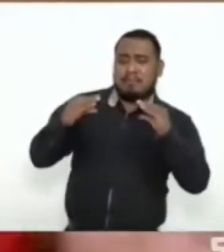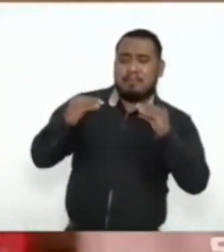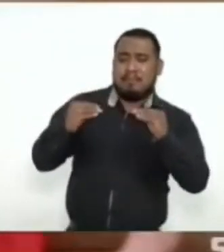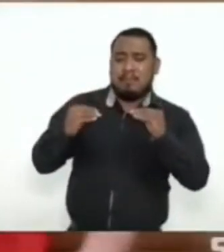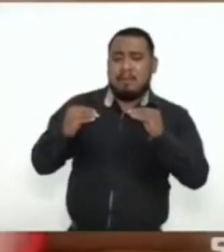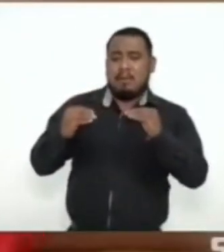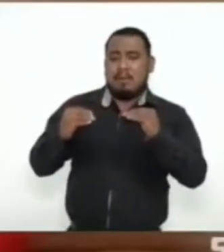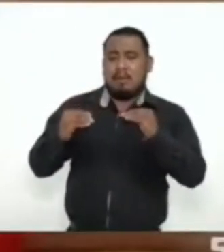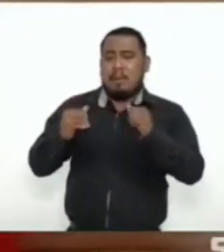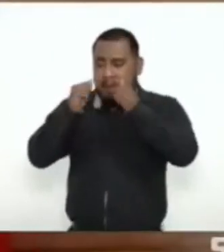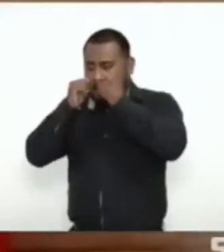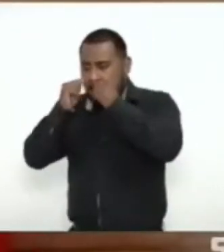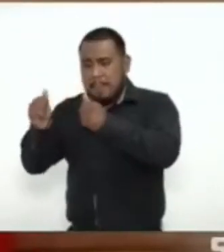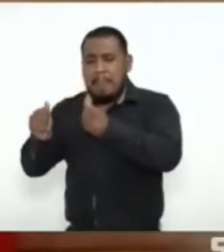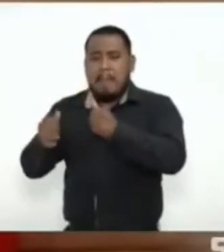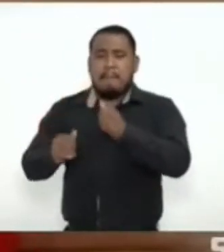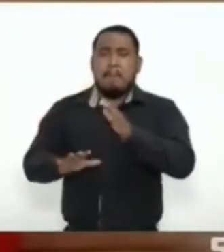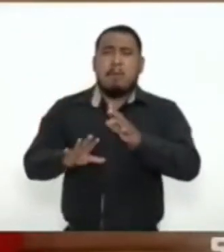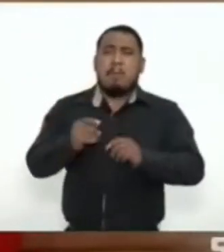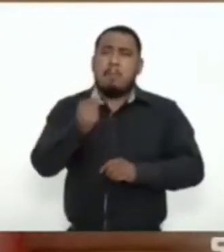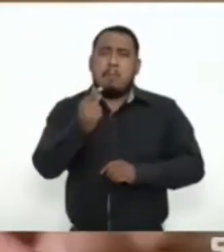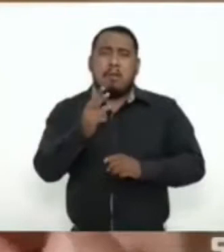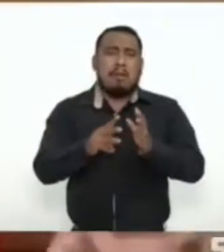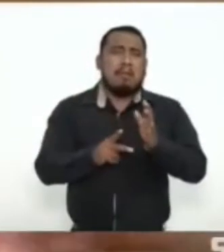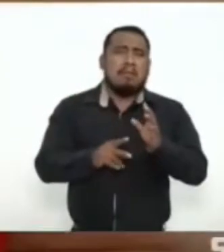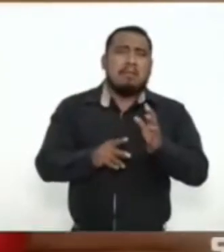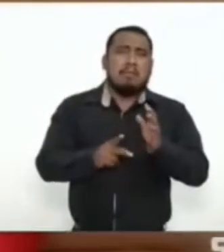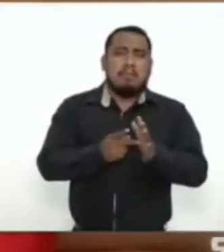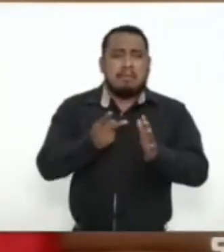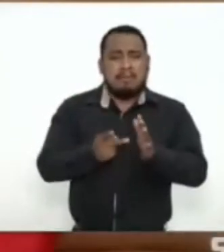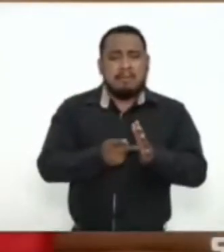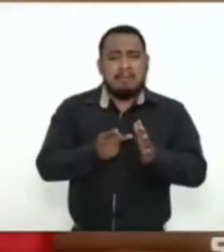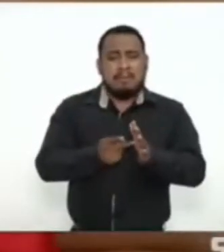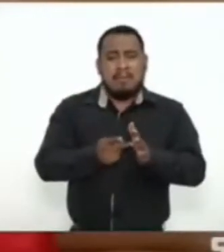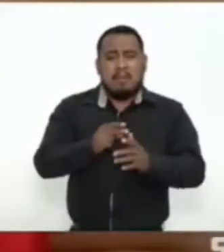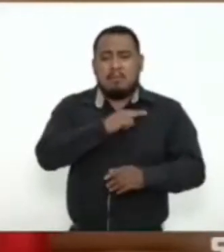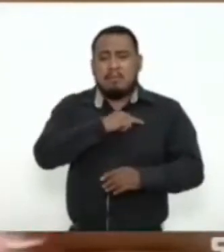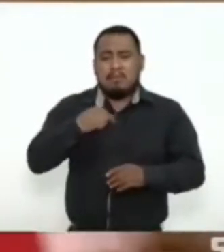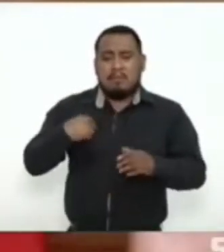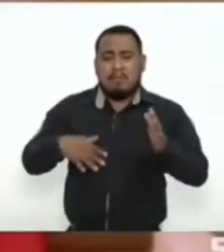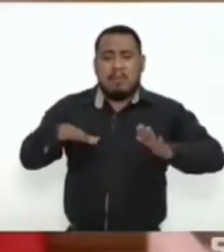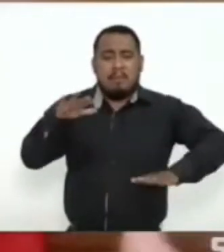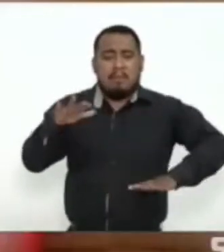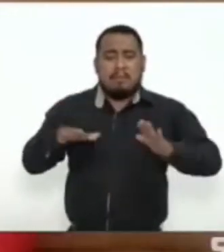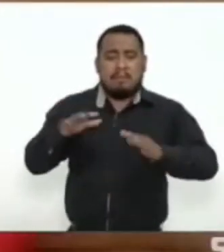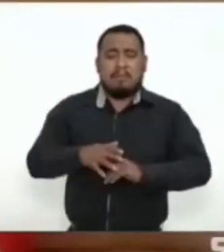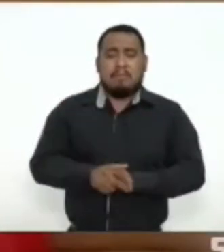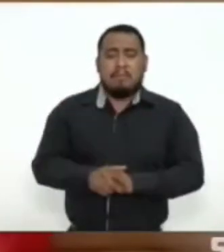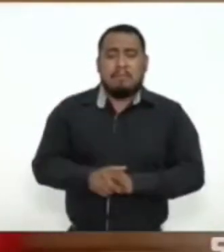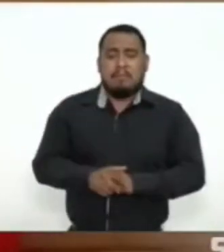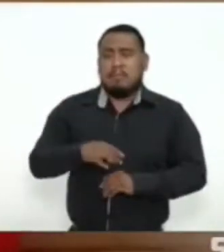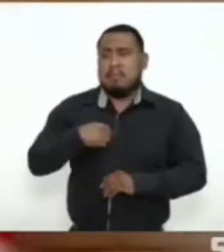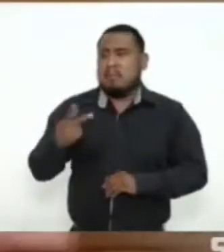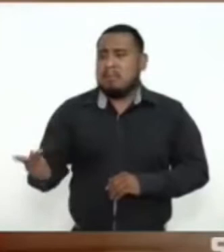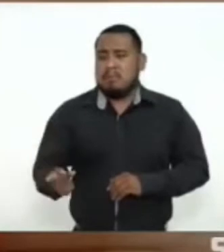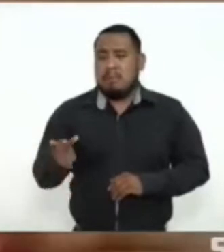pongamos atención, pero pocas veces, fíjense cómo nosotros cuando vemos a los niños les